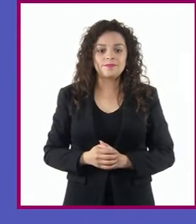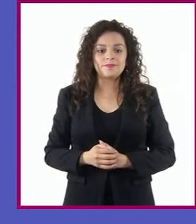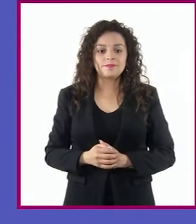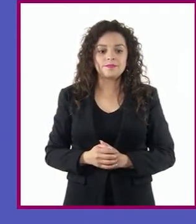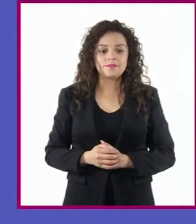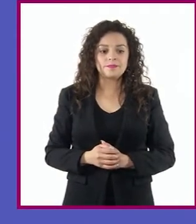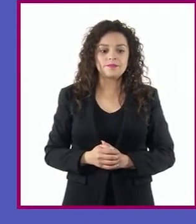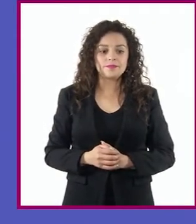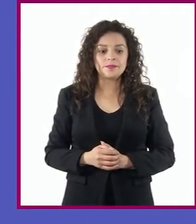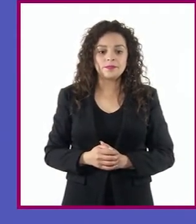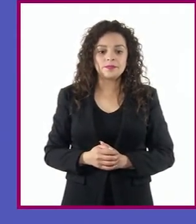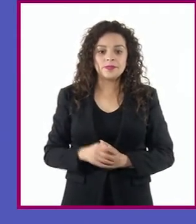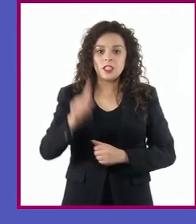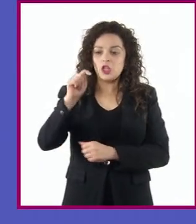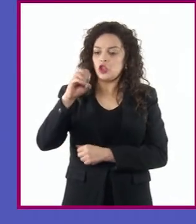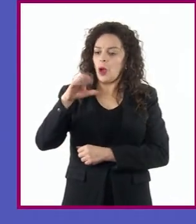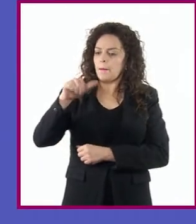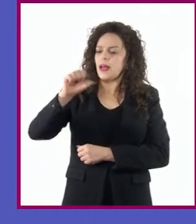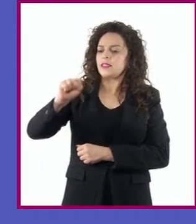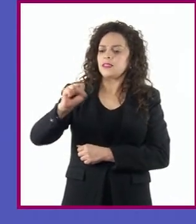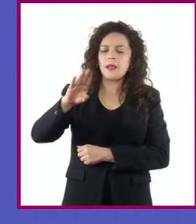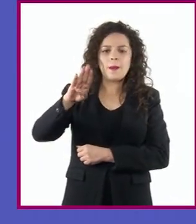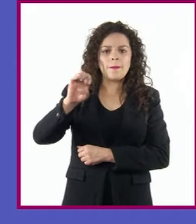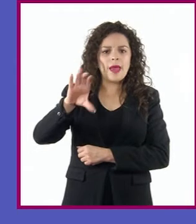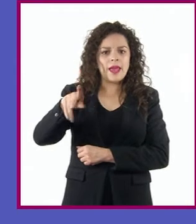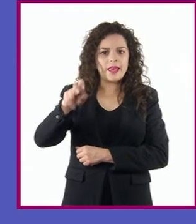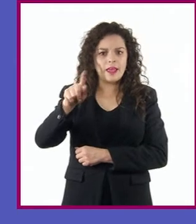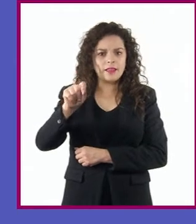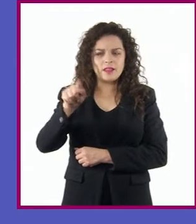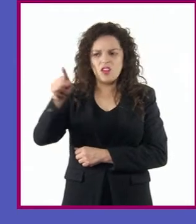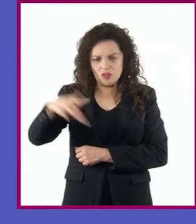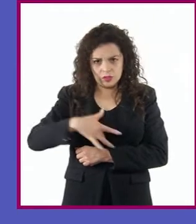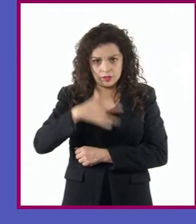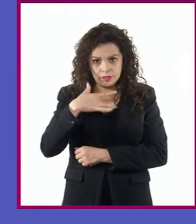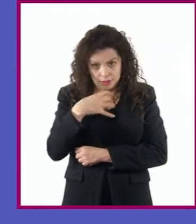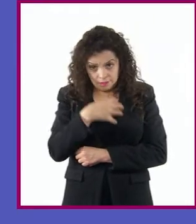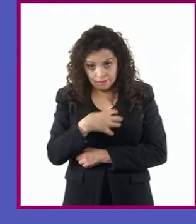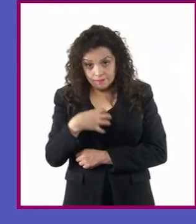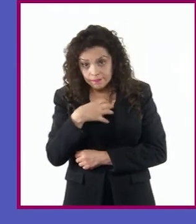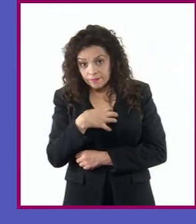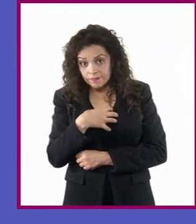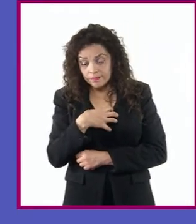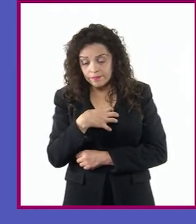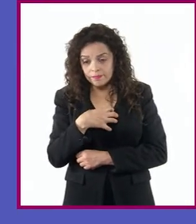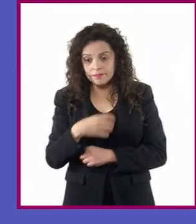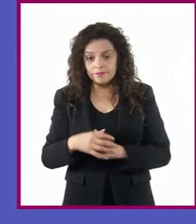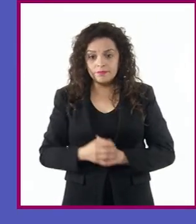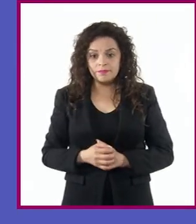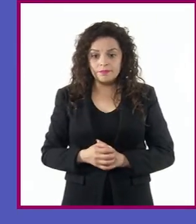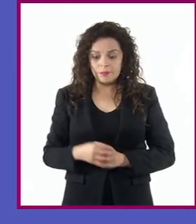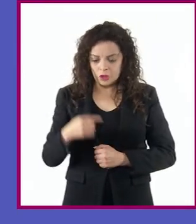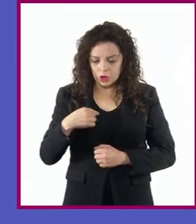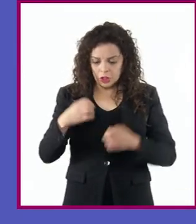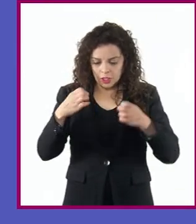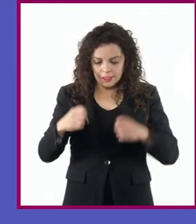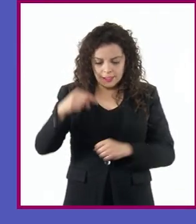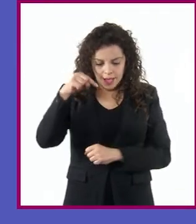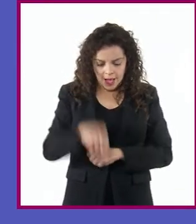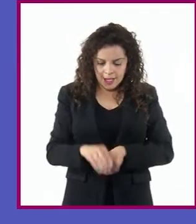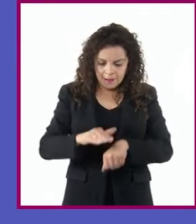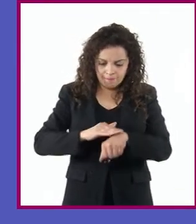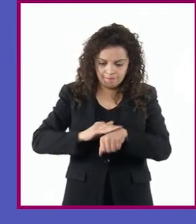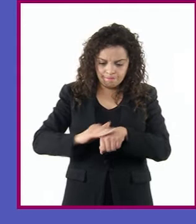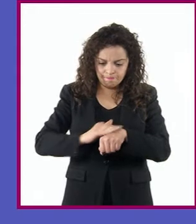Tomás Beckett, ¿estás contento? Aquí me tienes, desnudo, esperando